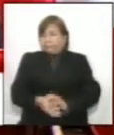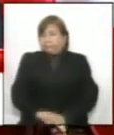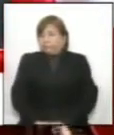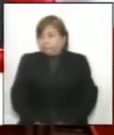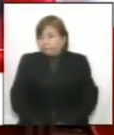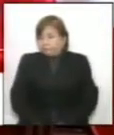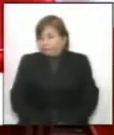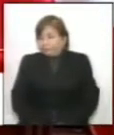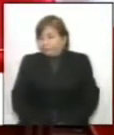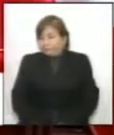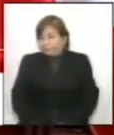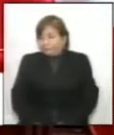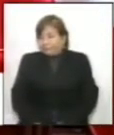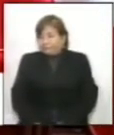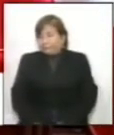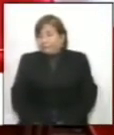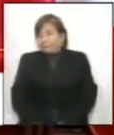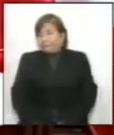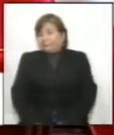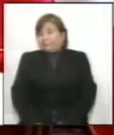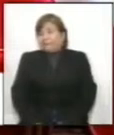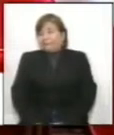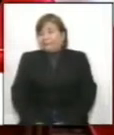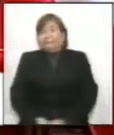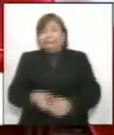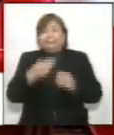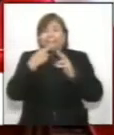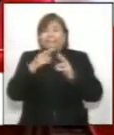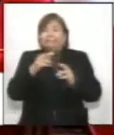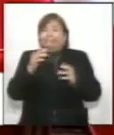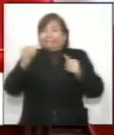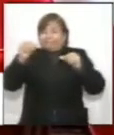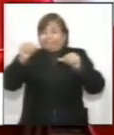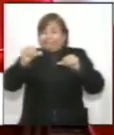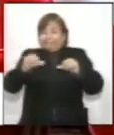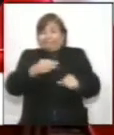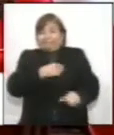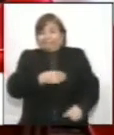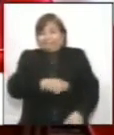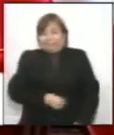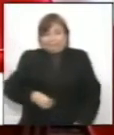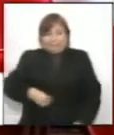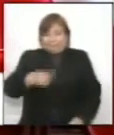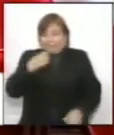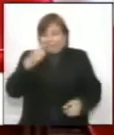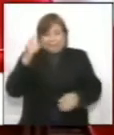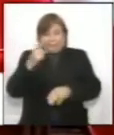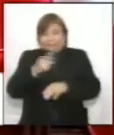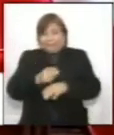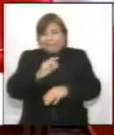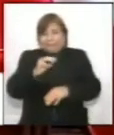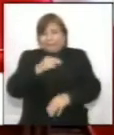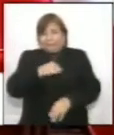ver, lo primero que yo respondería es que la caída del gabinete no obedece a las interpelaciones de los